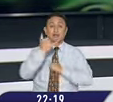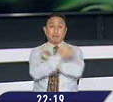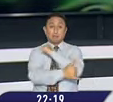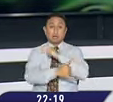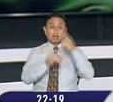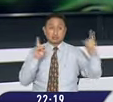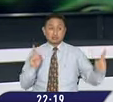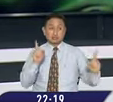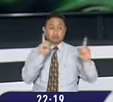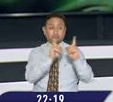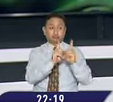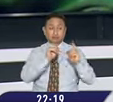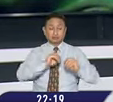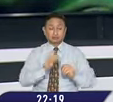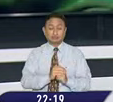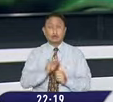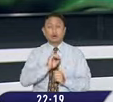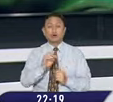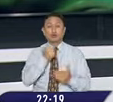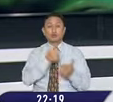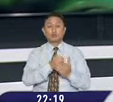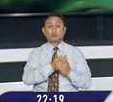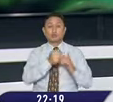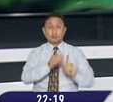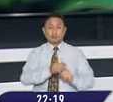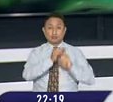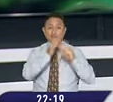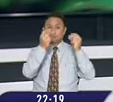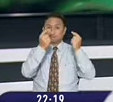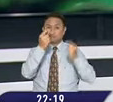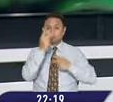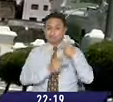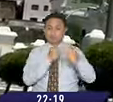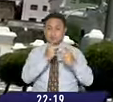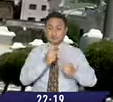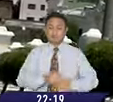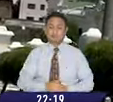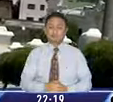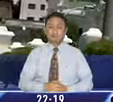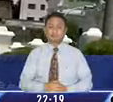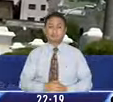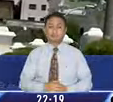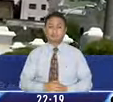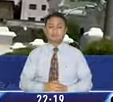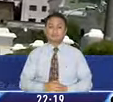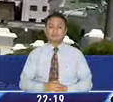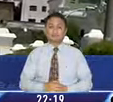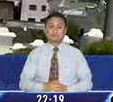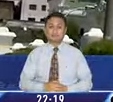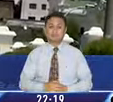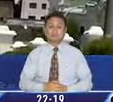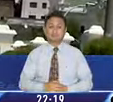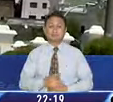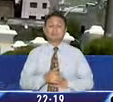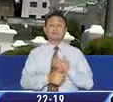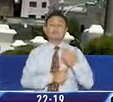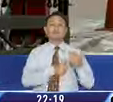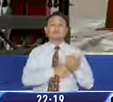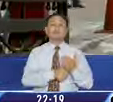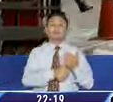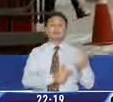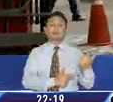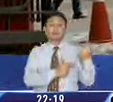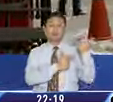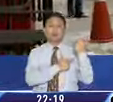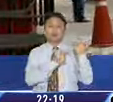o vía régimen especial para agilizar el proceso. A puerta cerrada, en el Ministerio de Defensa se